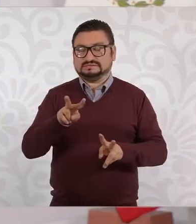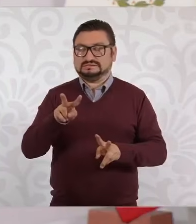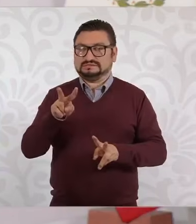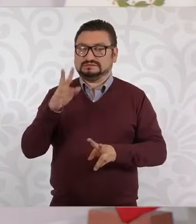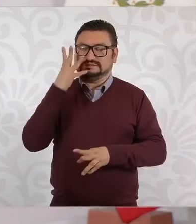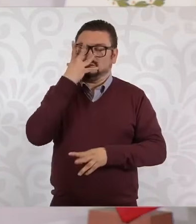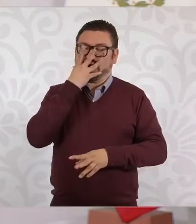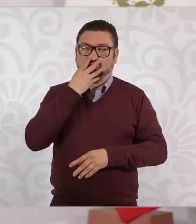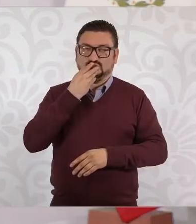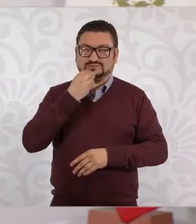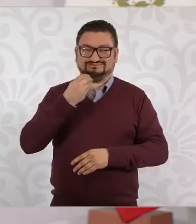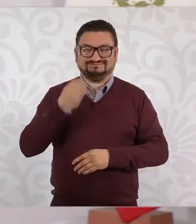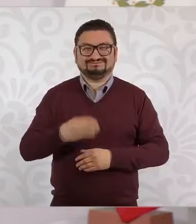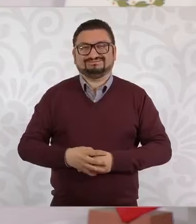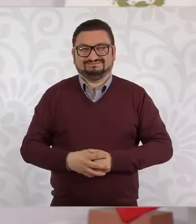excepcional.